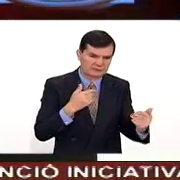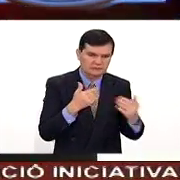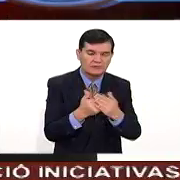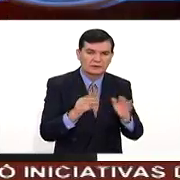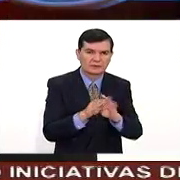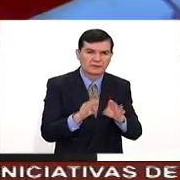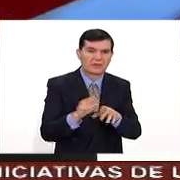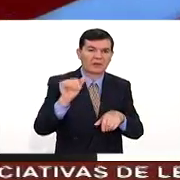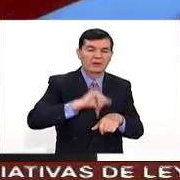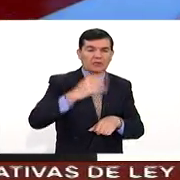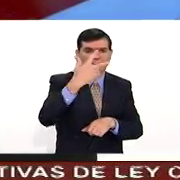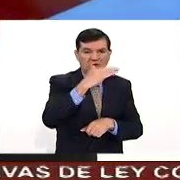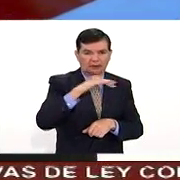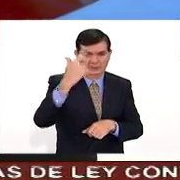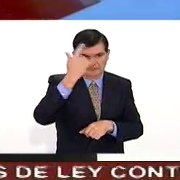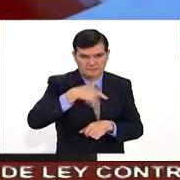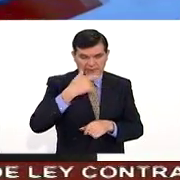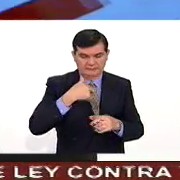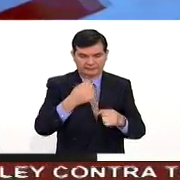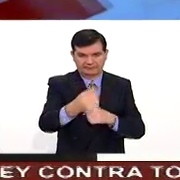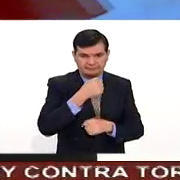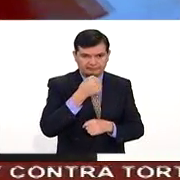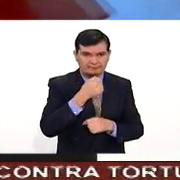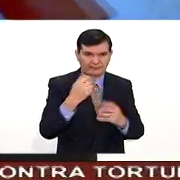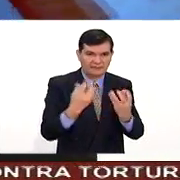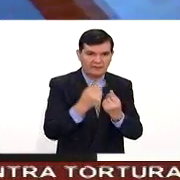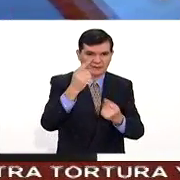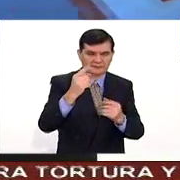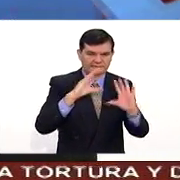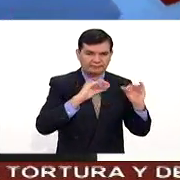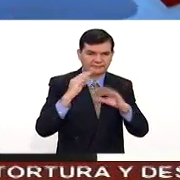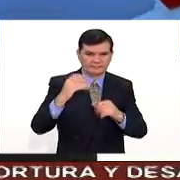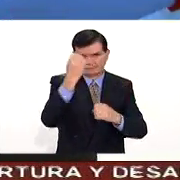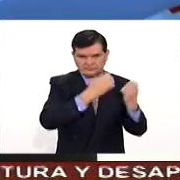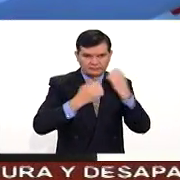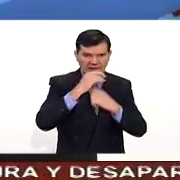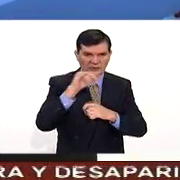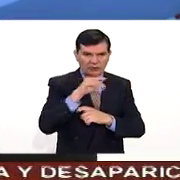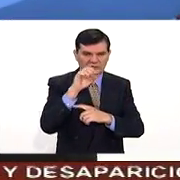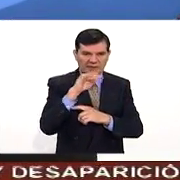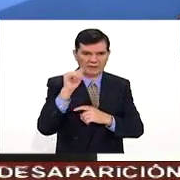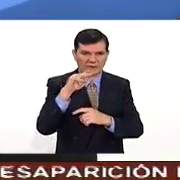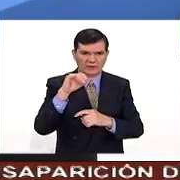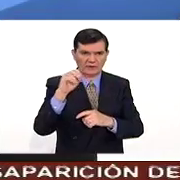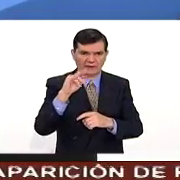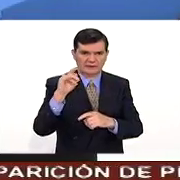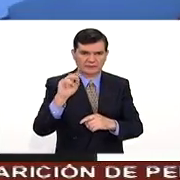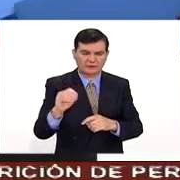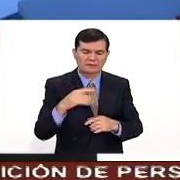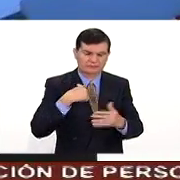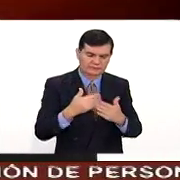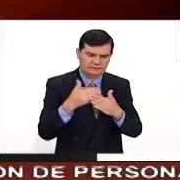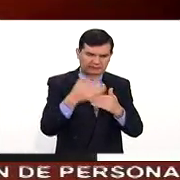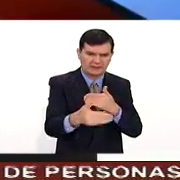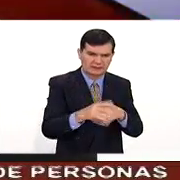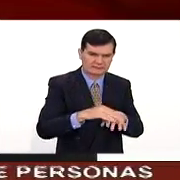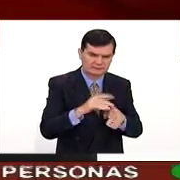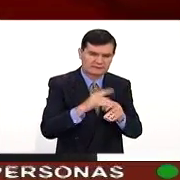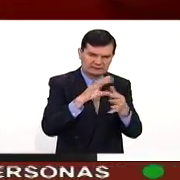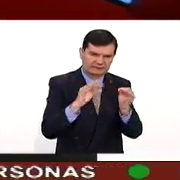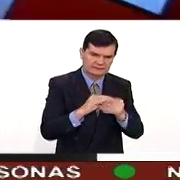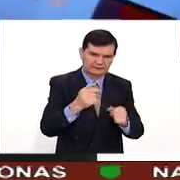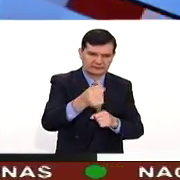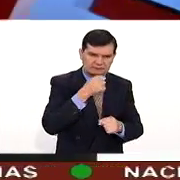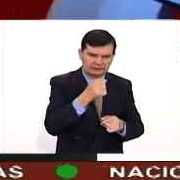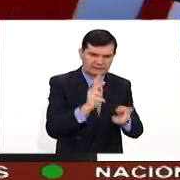punto de las 8:30 de la noche. No se pierda la entrevista con el académico y analista José Antonio Crespo. Aquí le presentamos un adelanto de esta